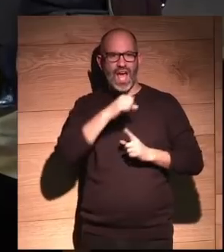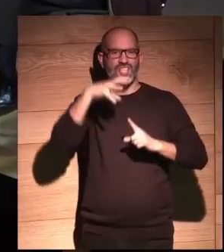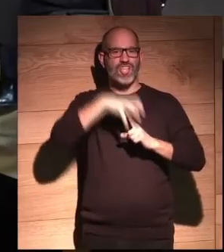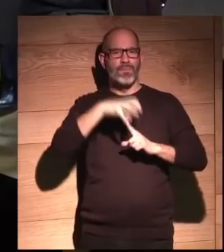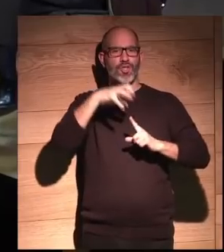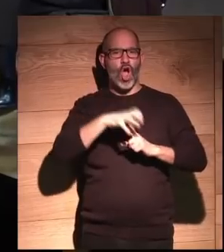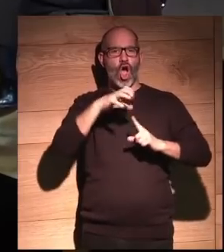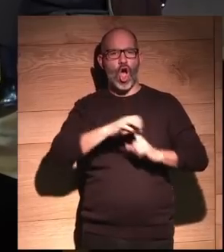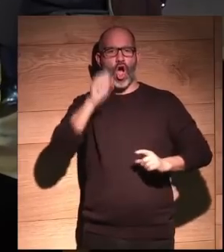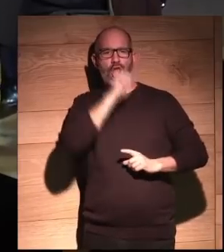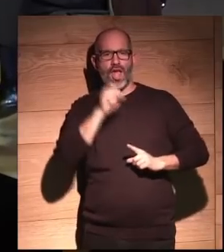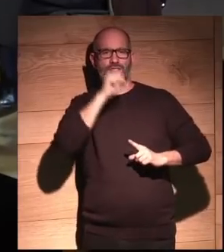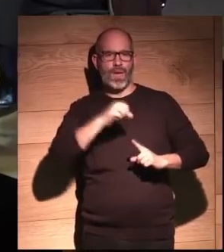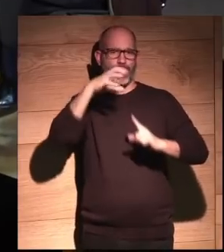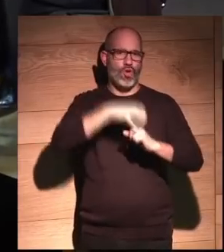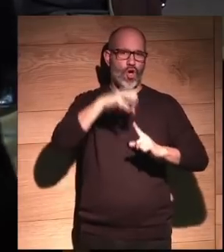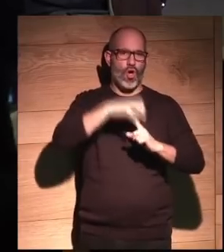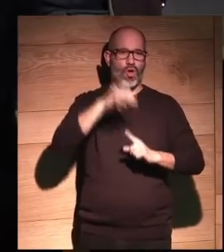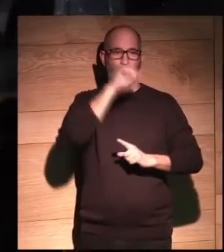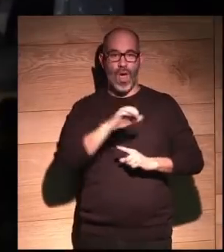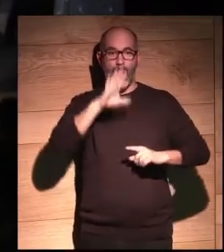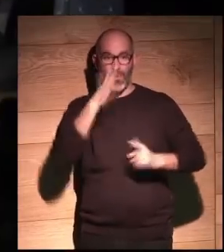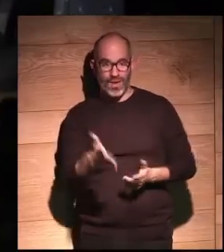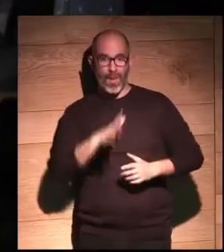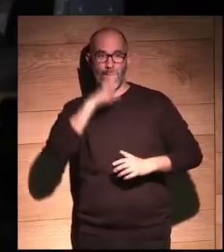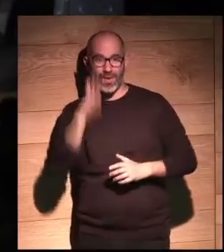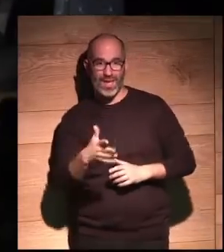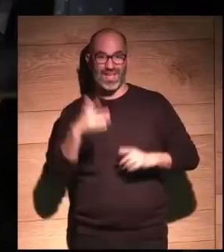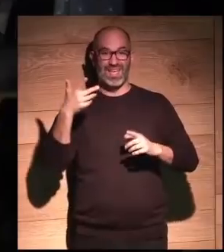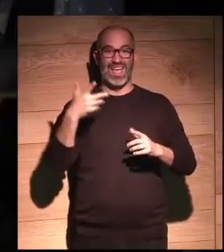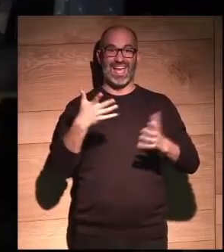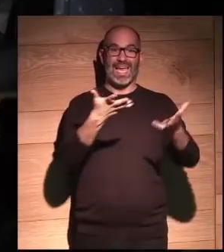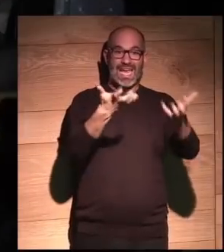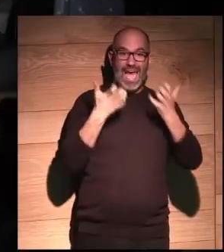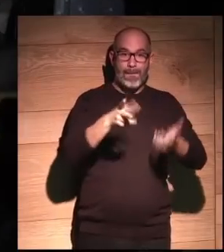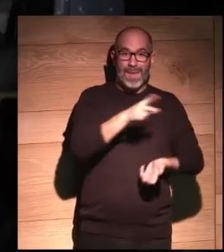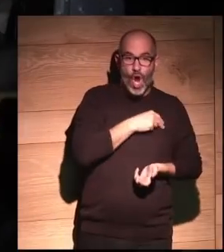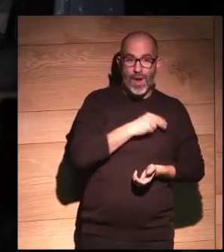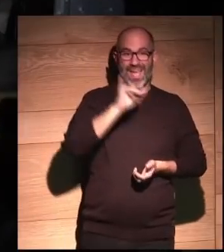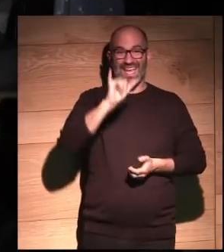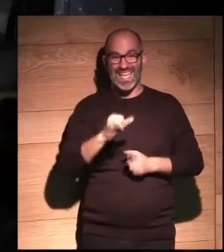¿Os acordáis de eso o no? Champiñones y campeones es lo mismo. Mirad, si lo hemos traído. ¿Lo tienes también? Claro.